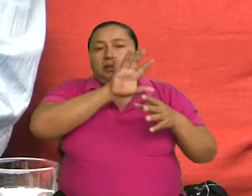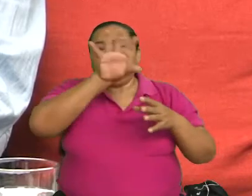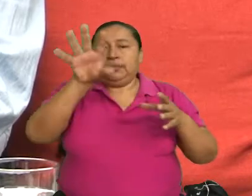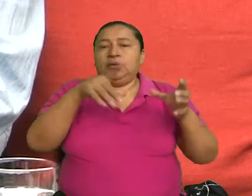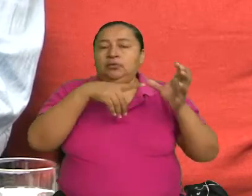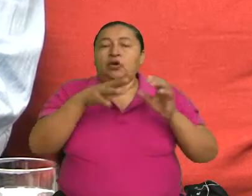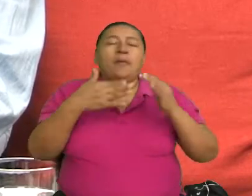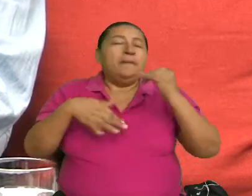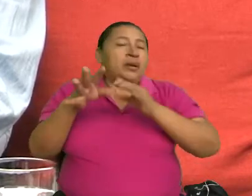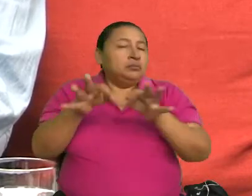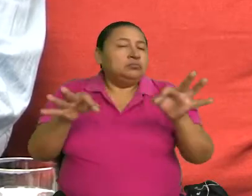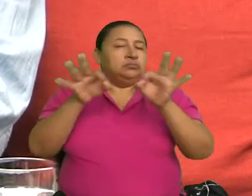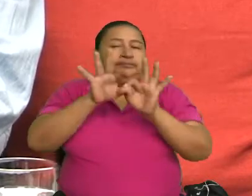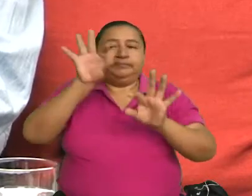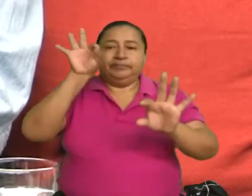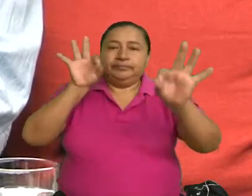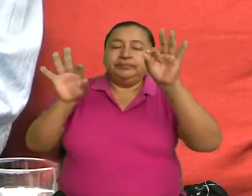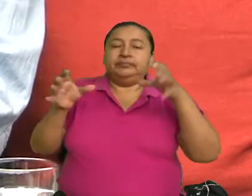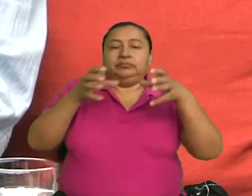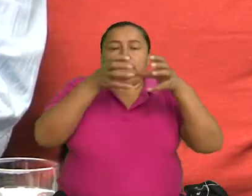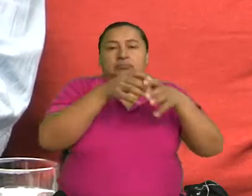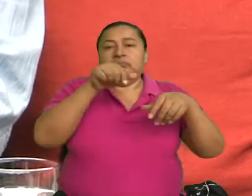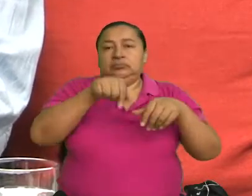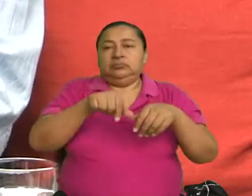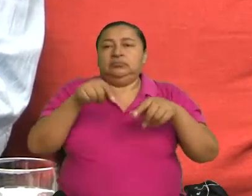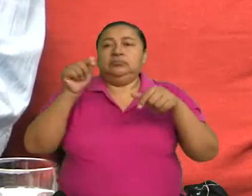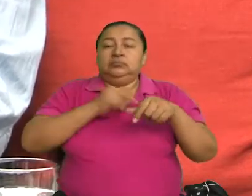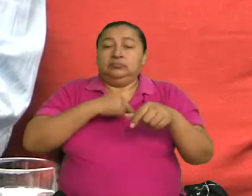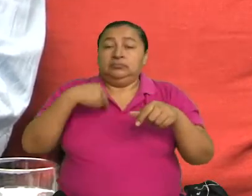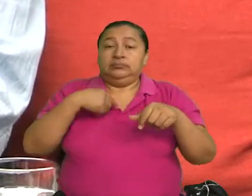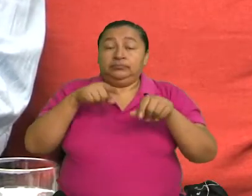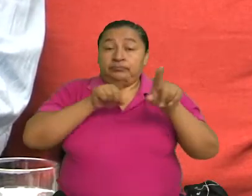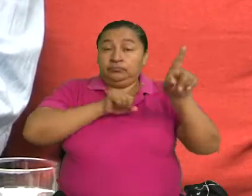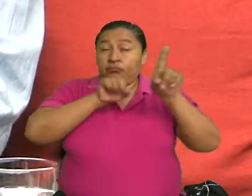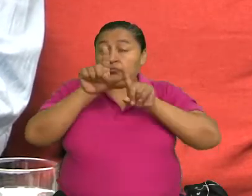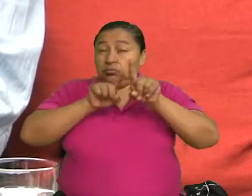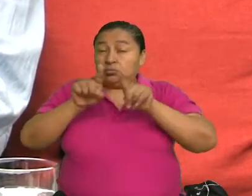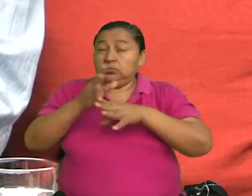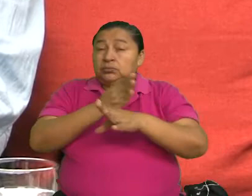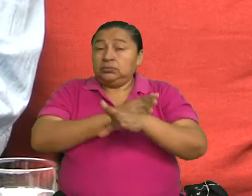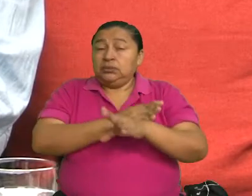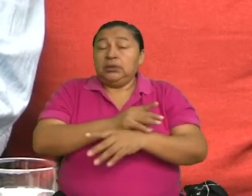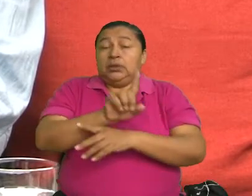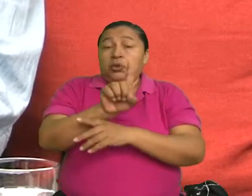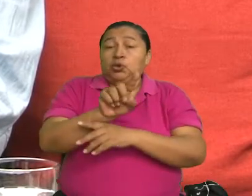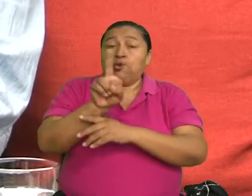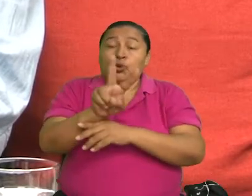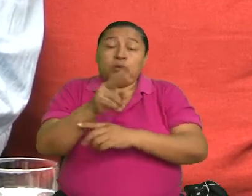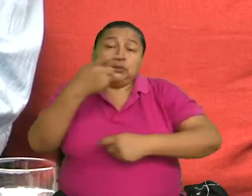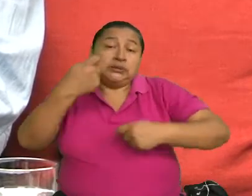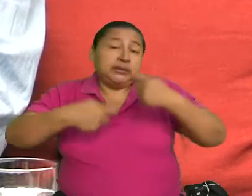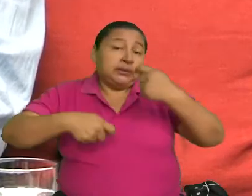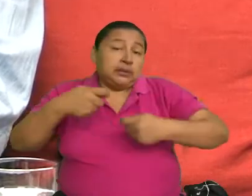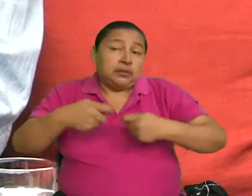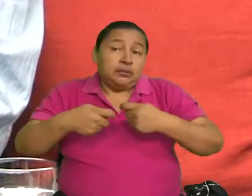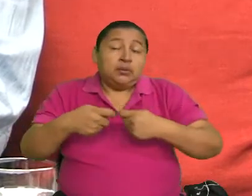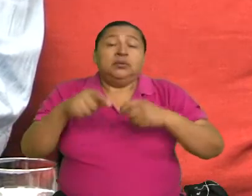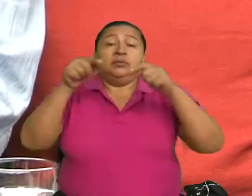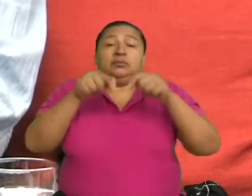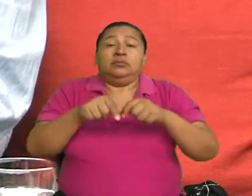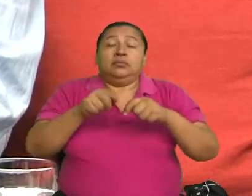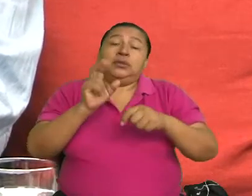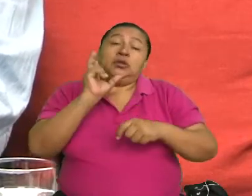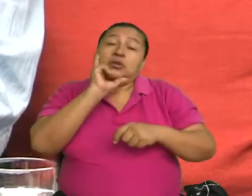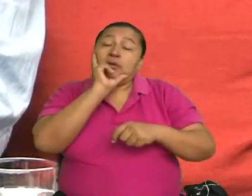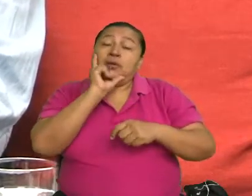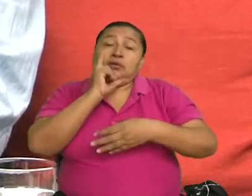participar. Y entonces, después que se hagan estos concursos, el 12 de septiembre, en el Teatro Nacional Rubén Darío, es la